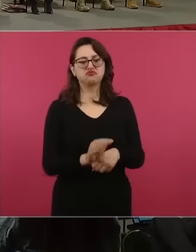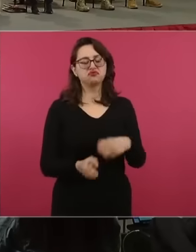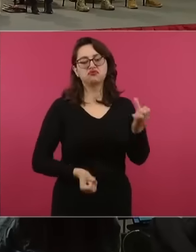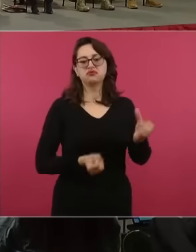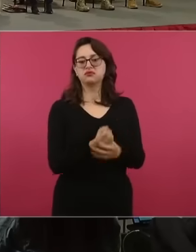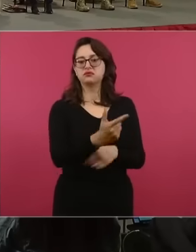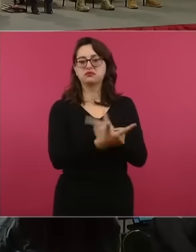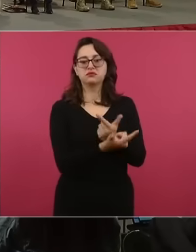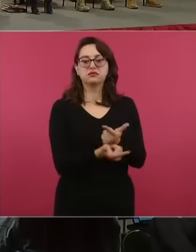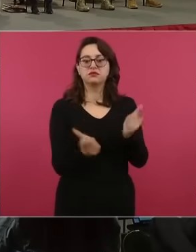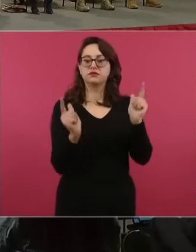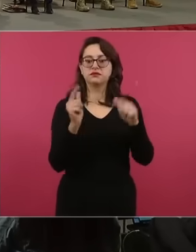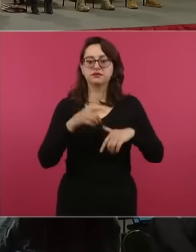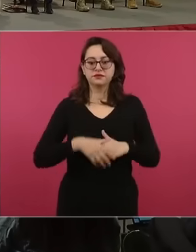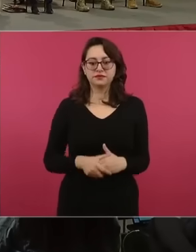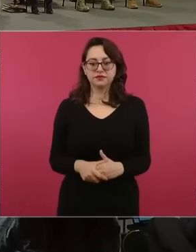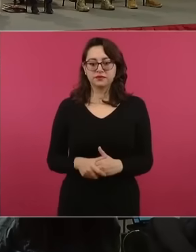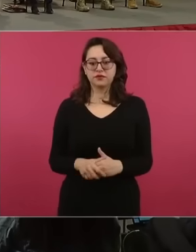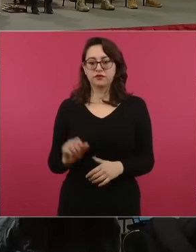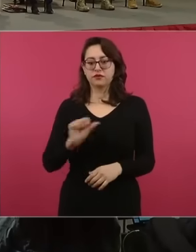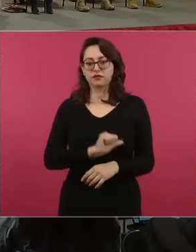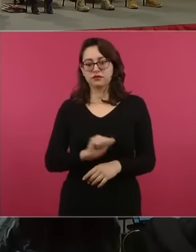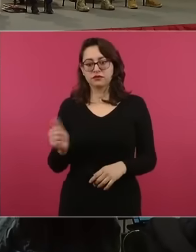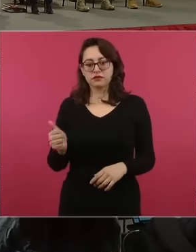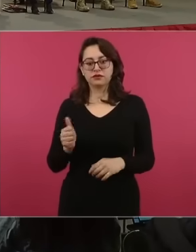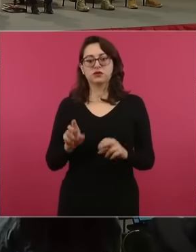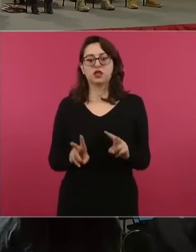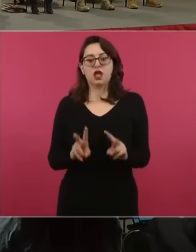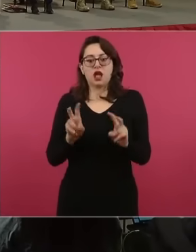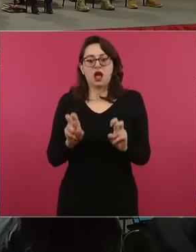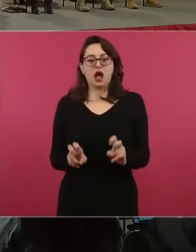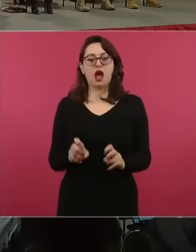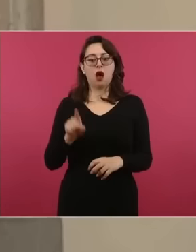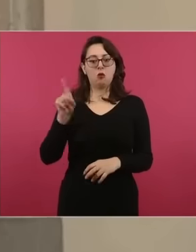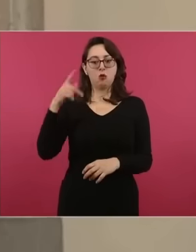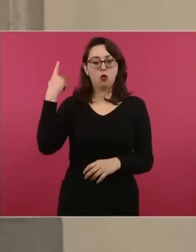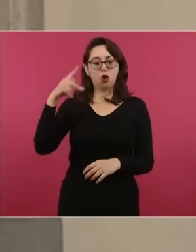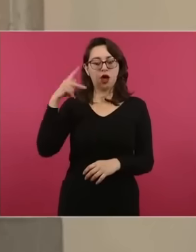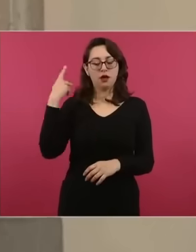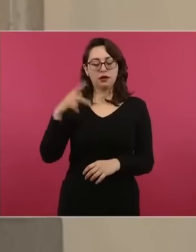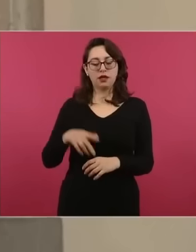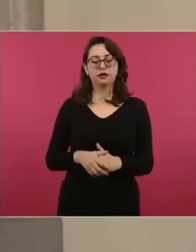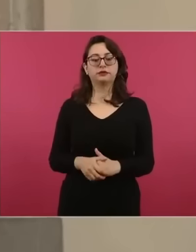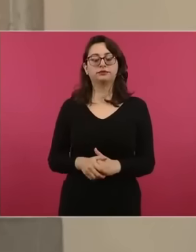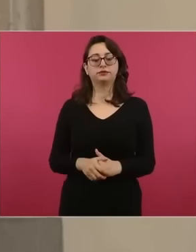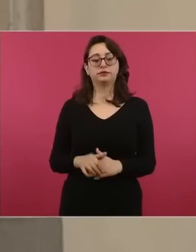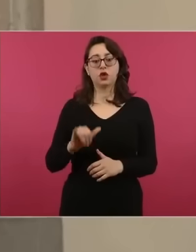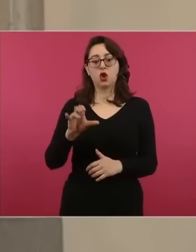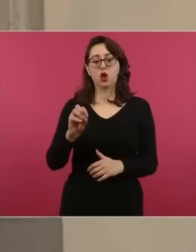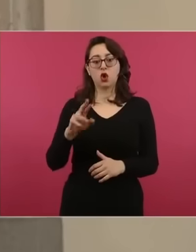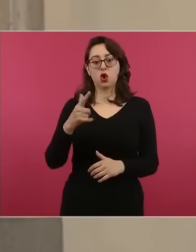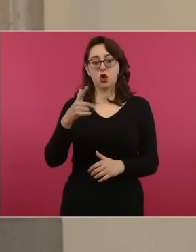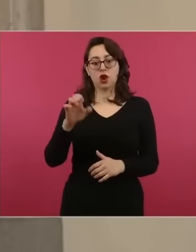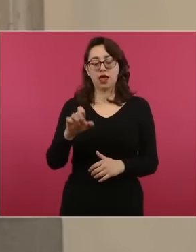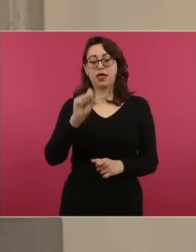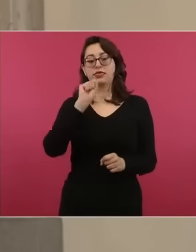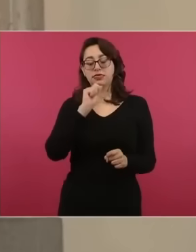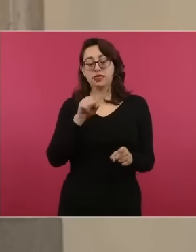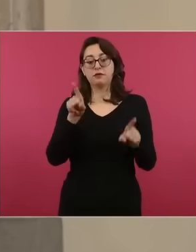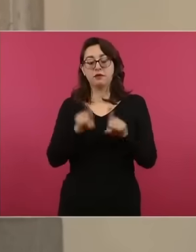siguiente caso el juez de control de Puebla Jorge Eduardo Ramírez Téllez él ha resuelto desfavorablemente